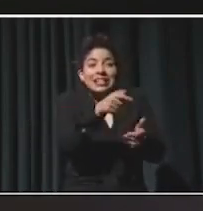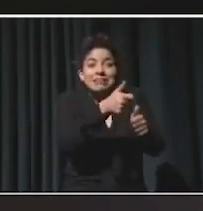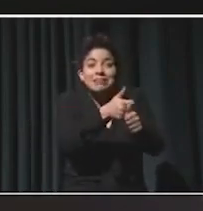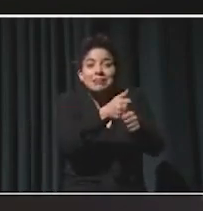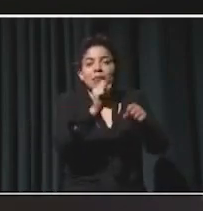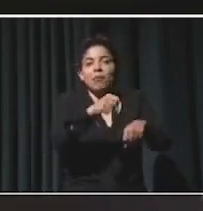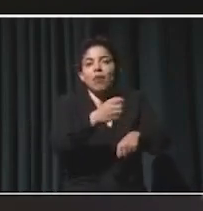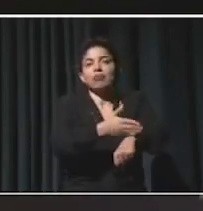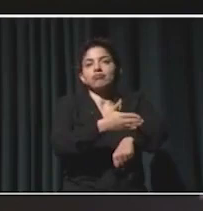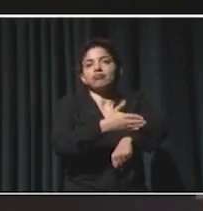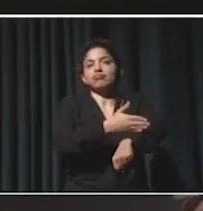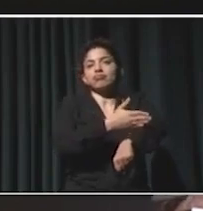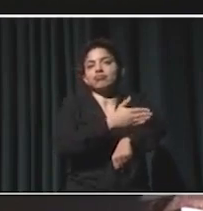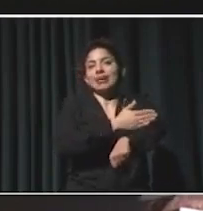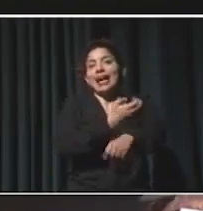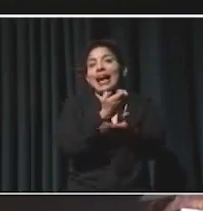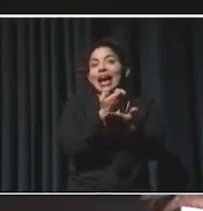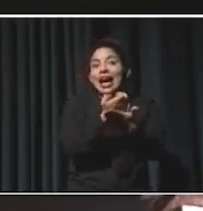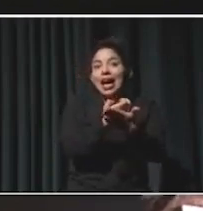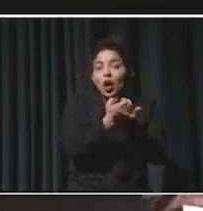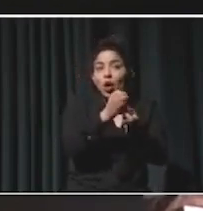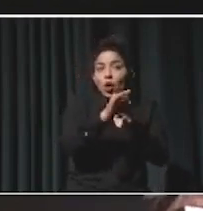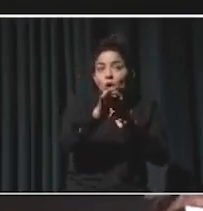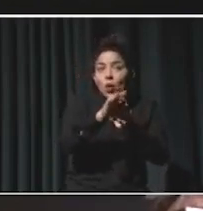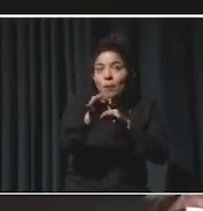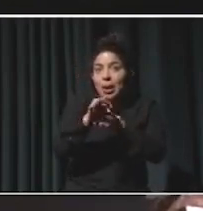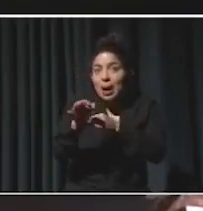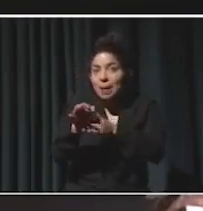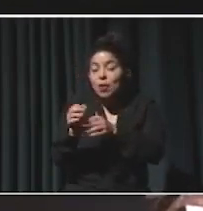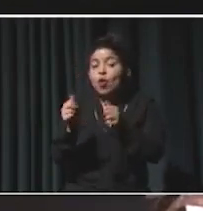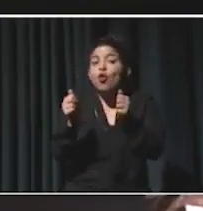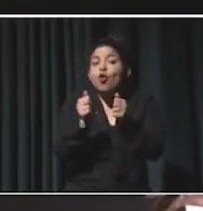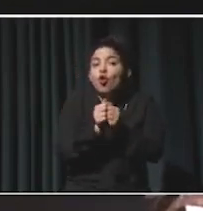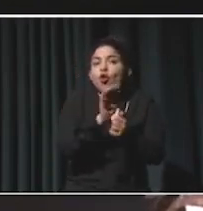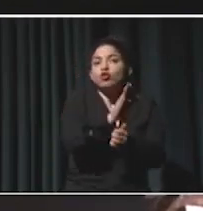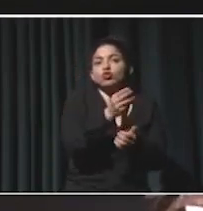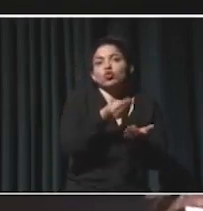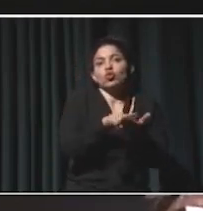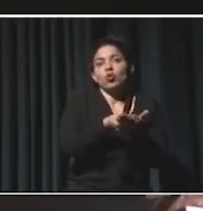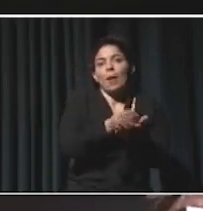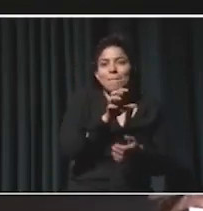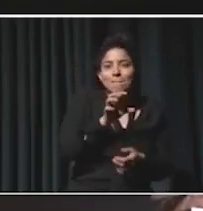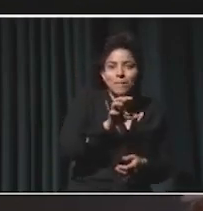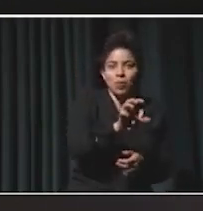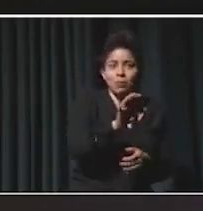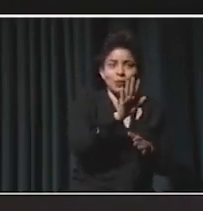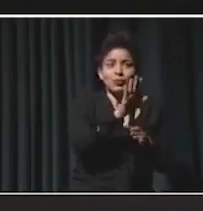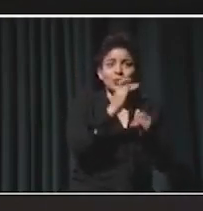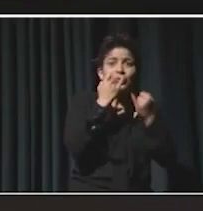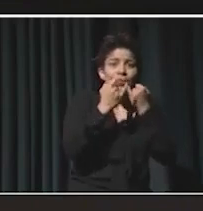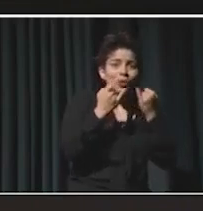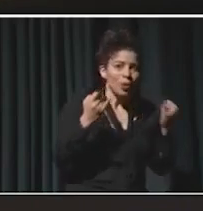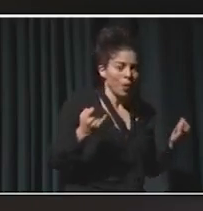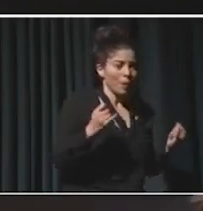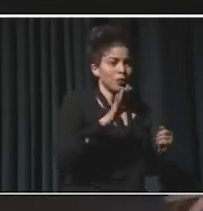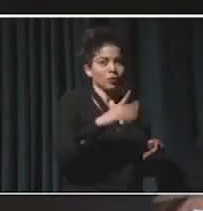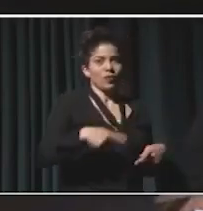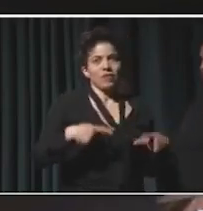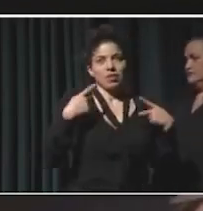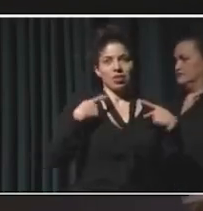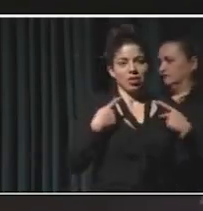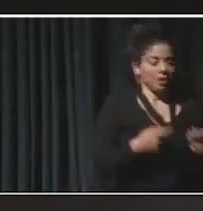prosperar sus economías locales con sus propios recursos. Es su idioma, es su día a día, es